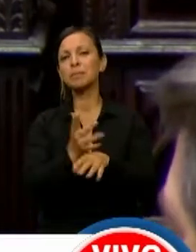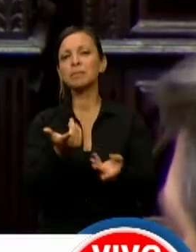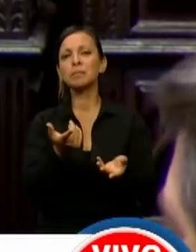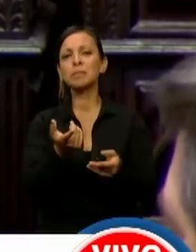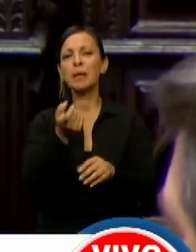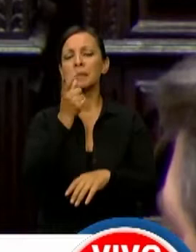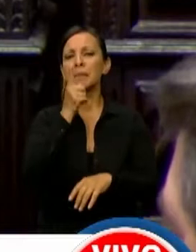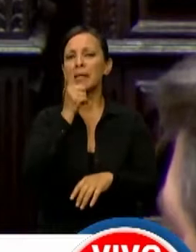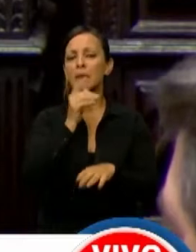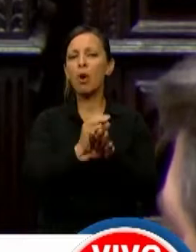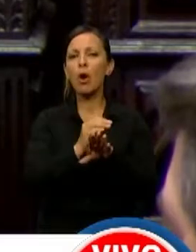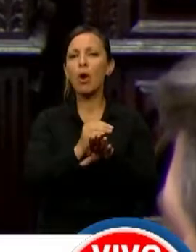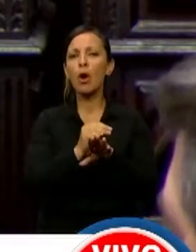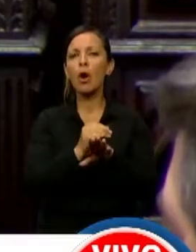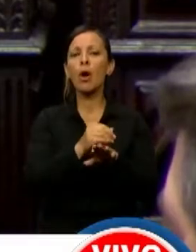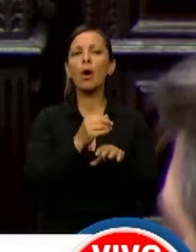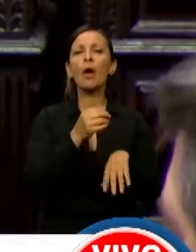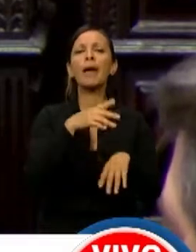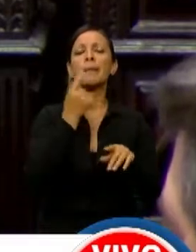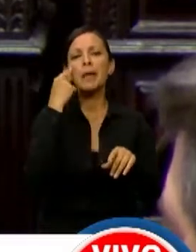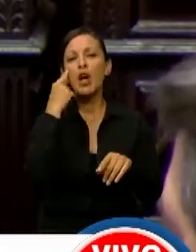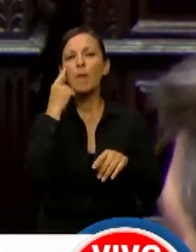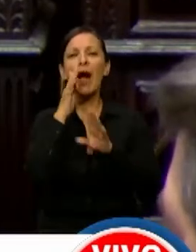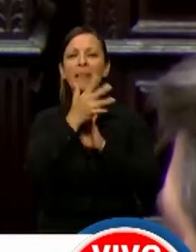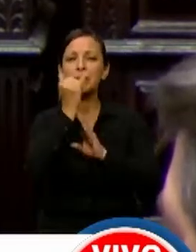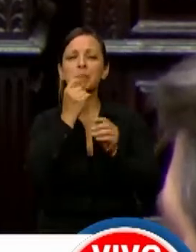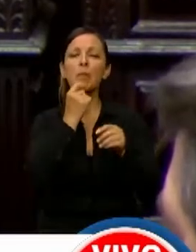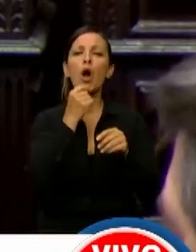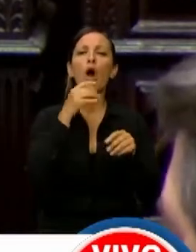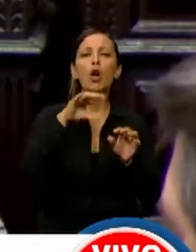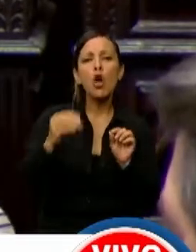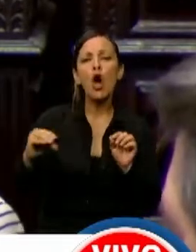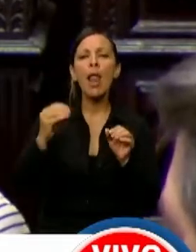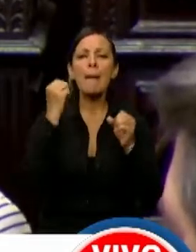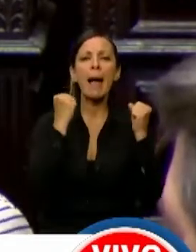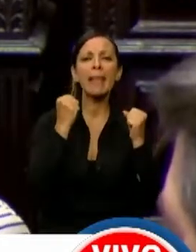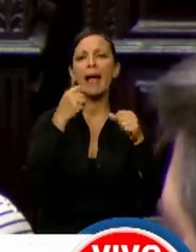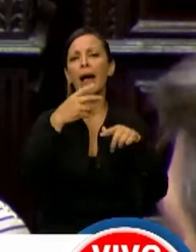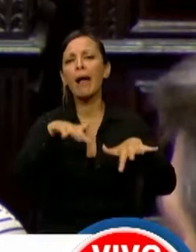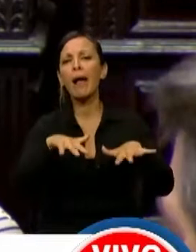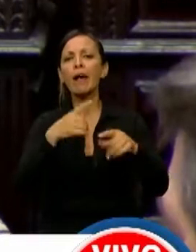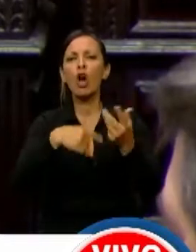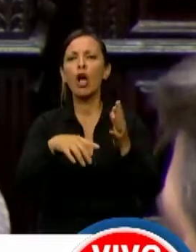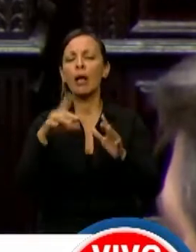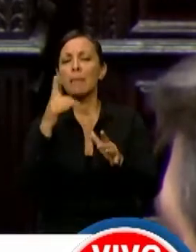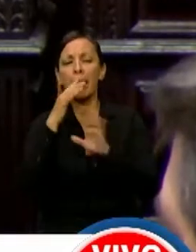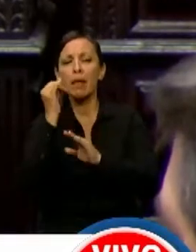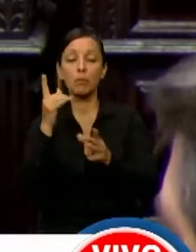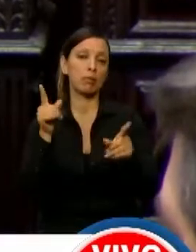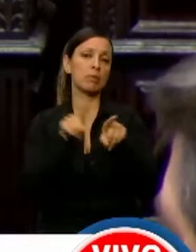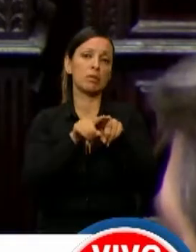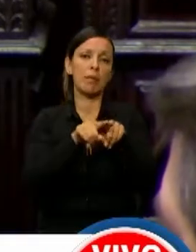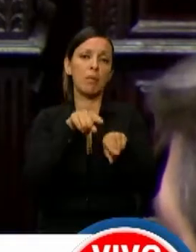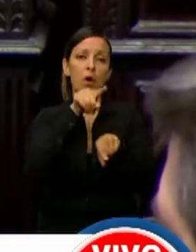tiene cuatro patas, tiene cola, ladra, es un perro? Bueno, no pasa lo mismo en las góndolas